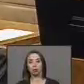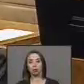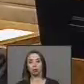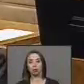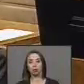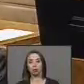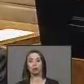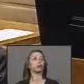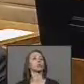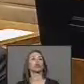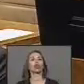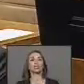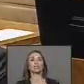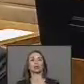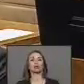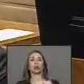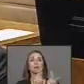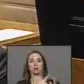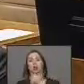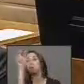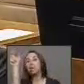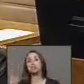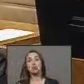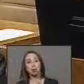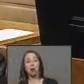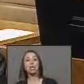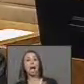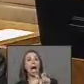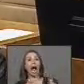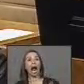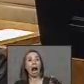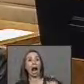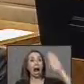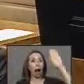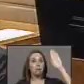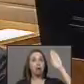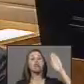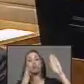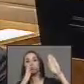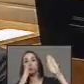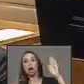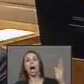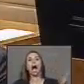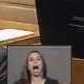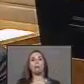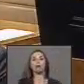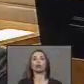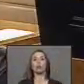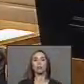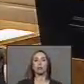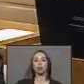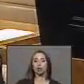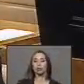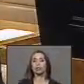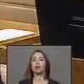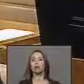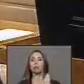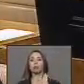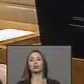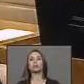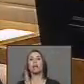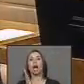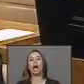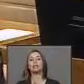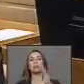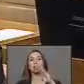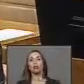no jurídicas que le hacen aporte a las campañas, que en el caso de los diputados y senadores tiene que ver con una cantidad de UF, 315 para